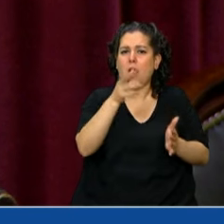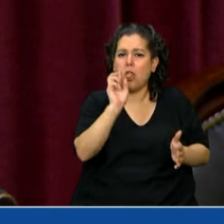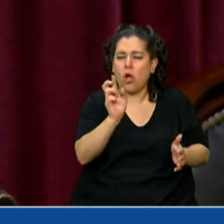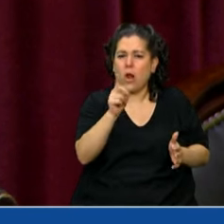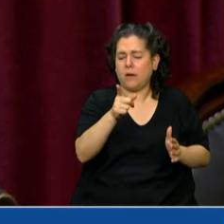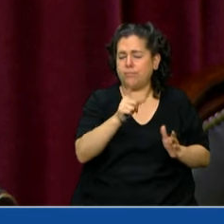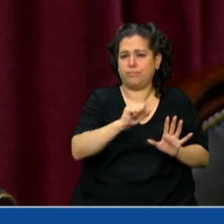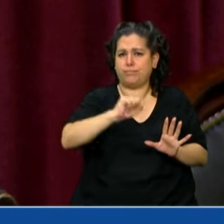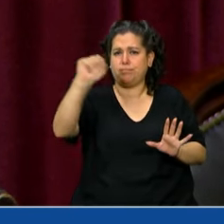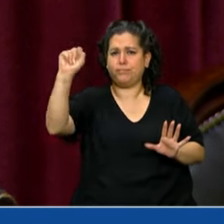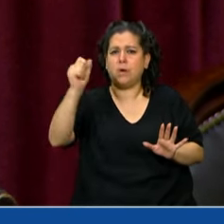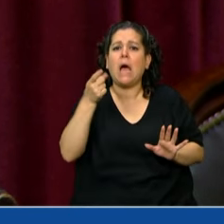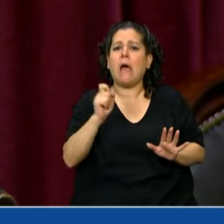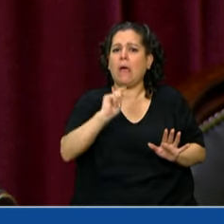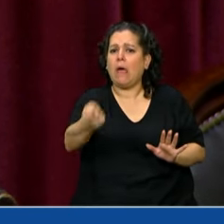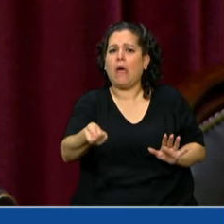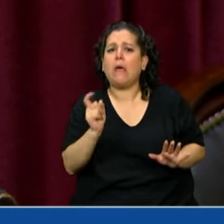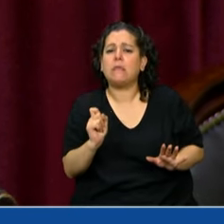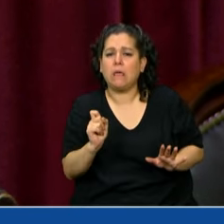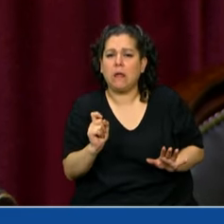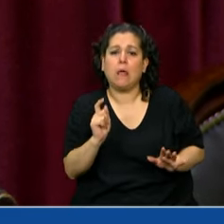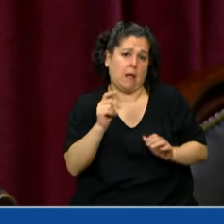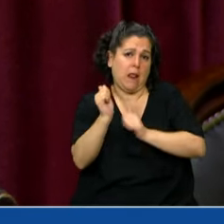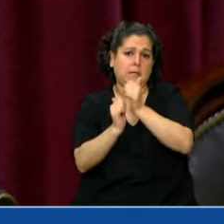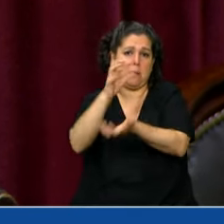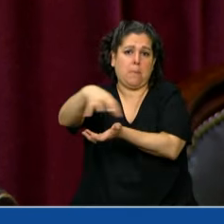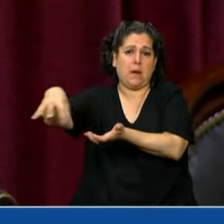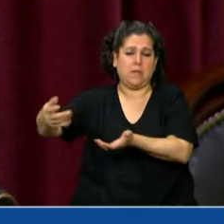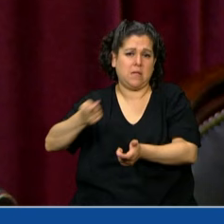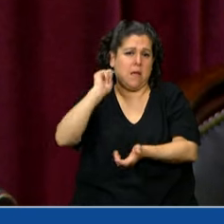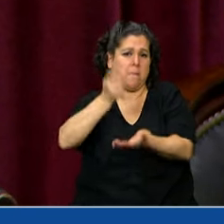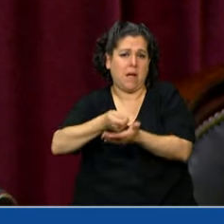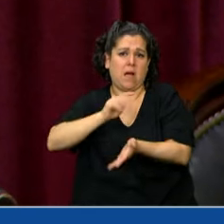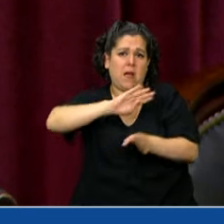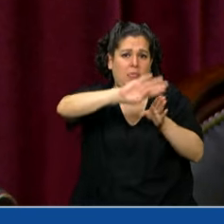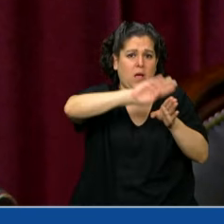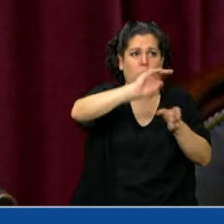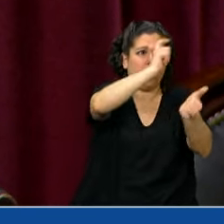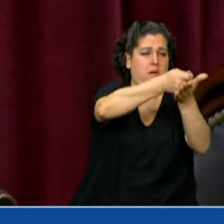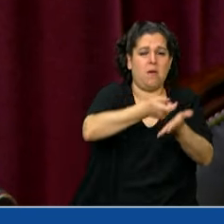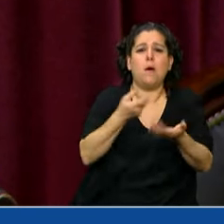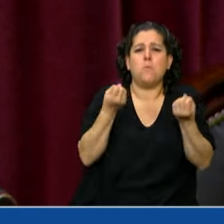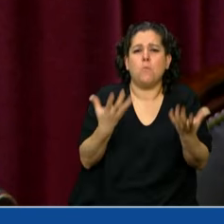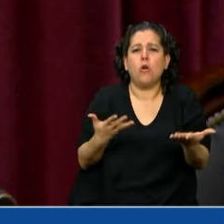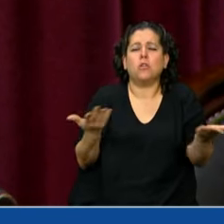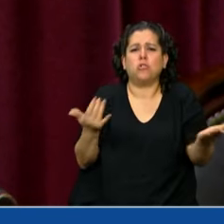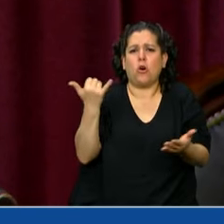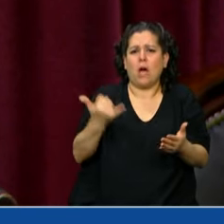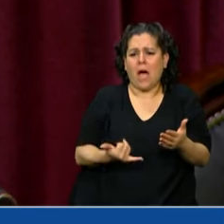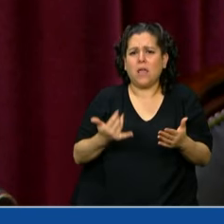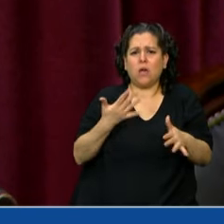comercial a quién se lo dieron se lo dieron a las grandes empresas en los pagos de la deuda por eso hoy existe una gran